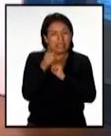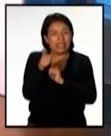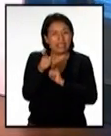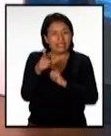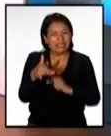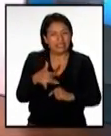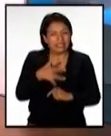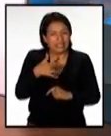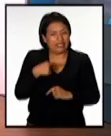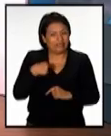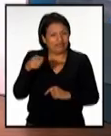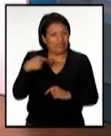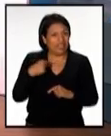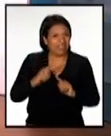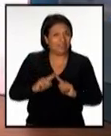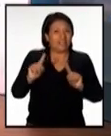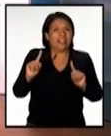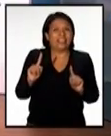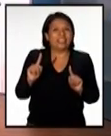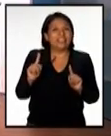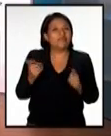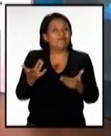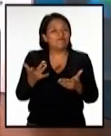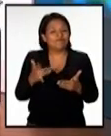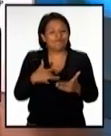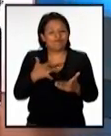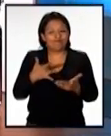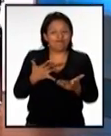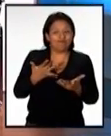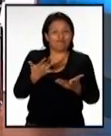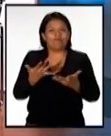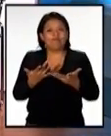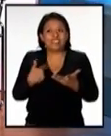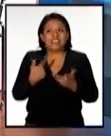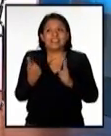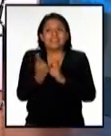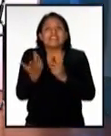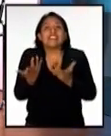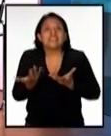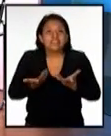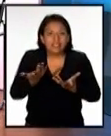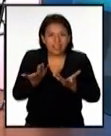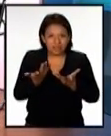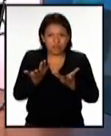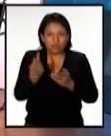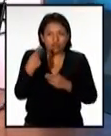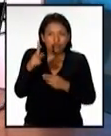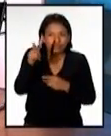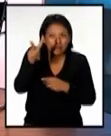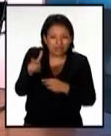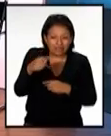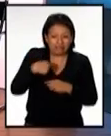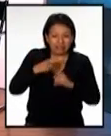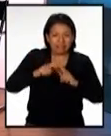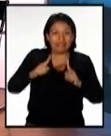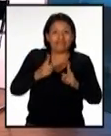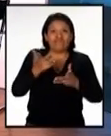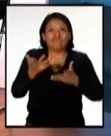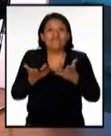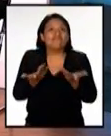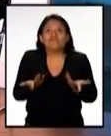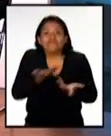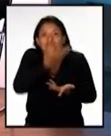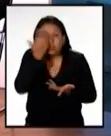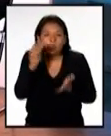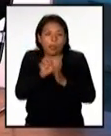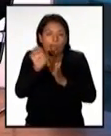nos parece diferente, muchas veces no sabemos qué hacer frente a ellos, no sabemos qué hacer frente a esas realidades. Si